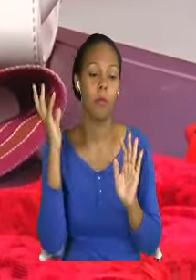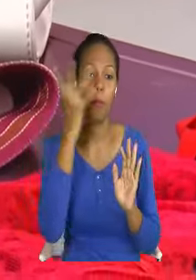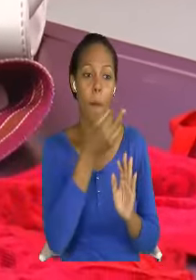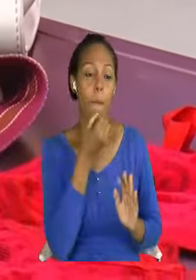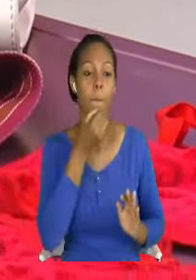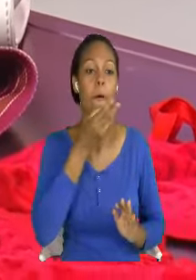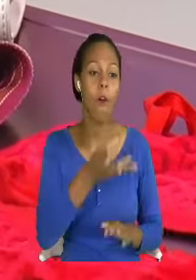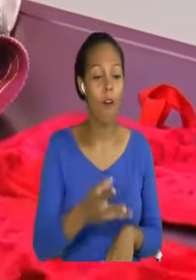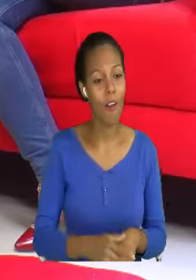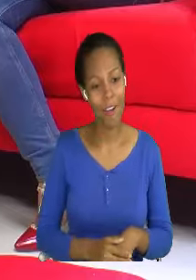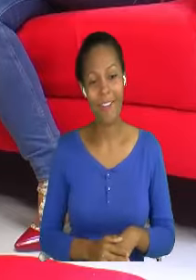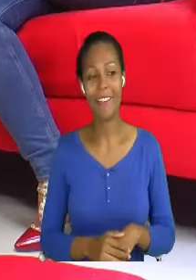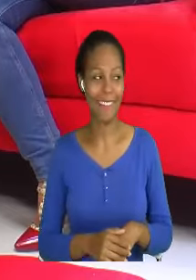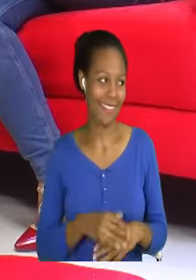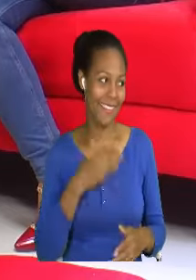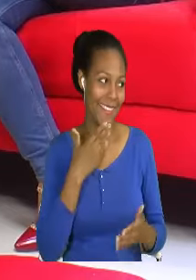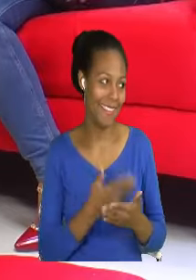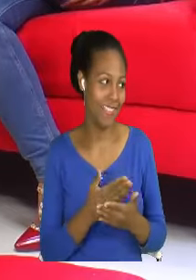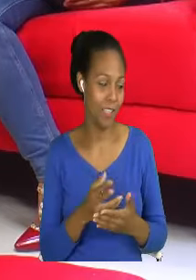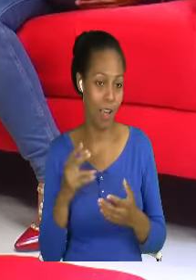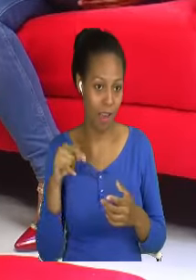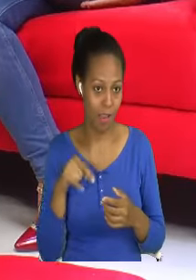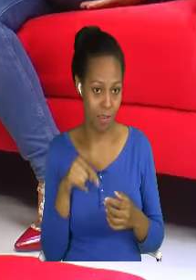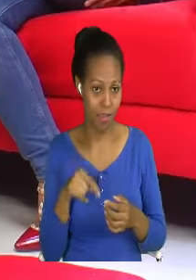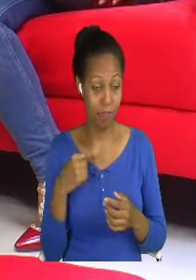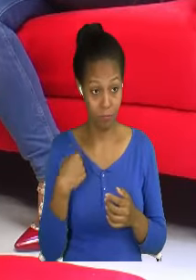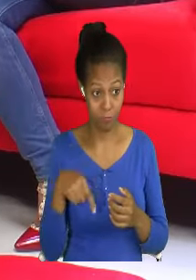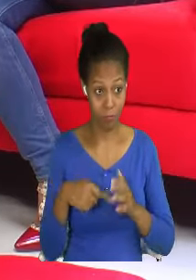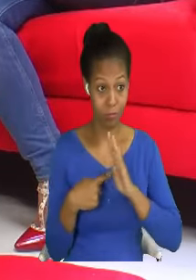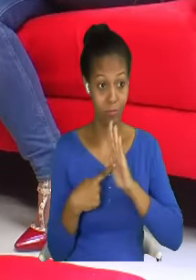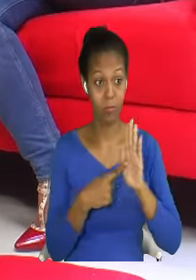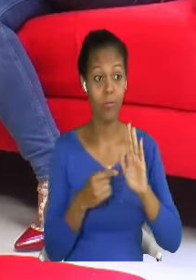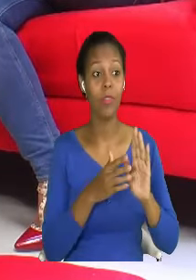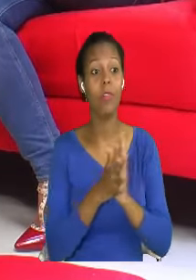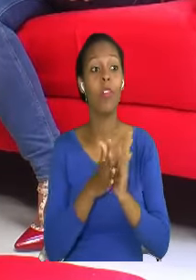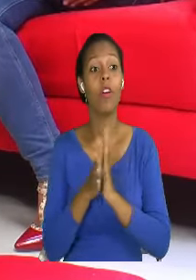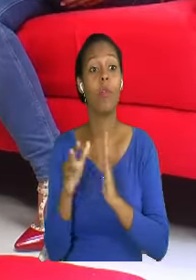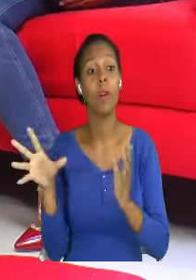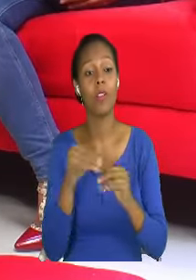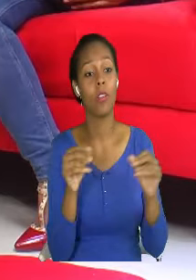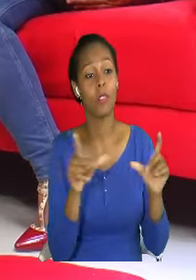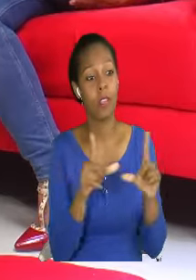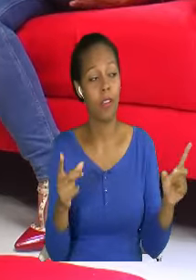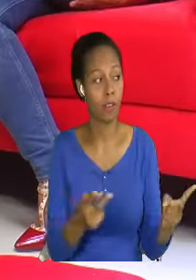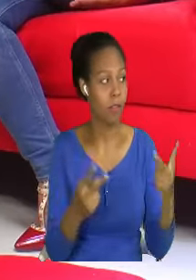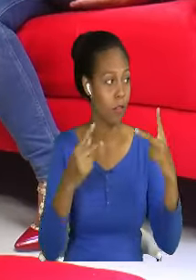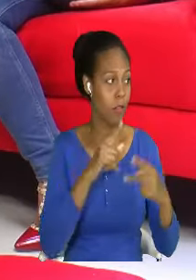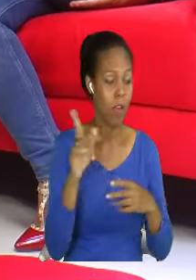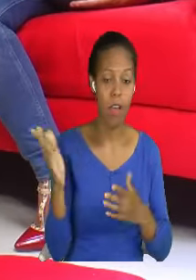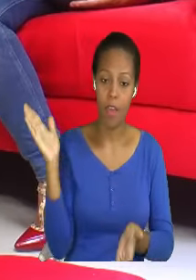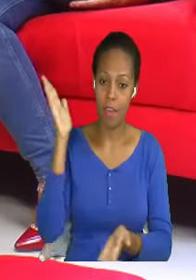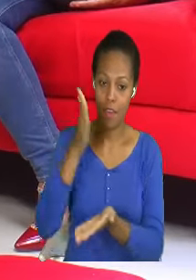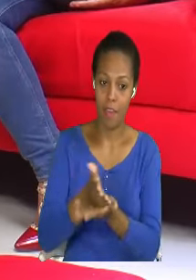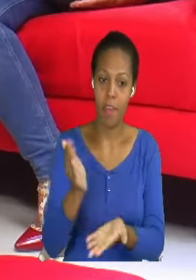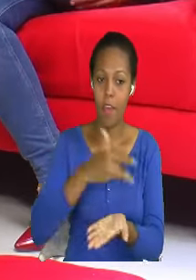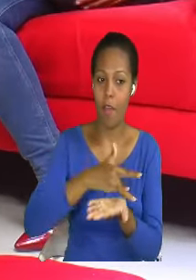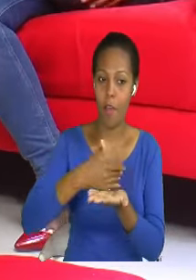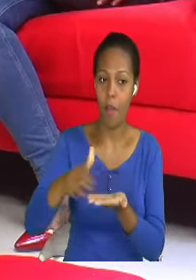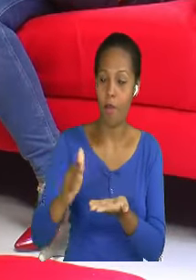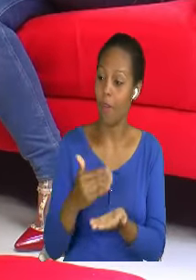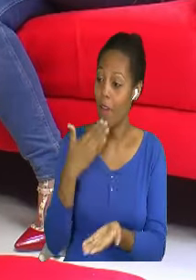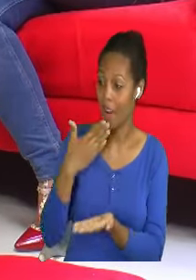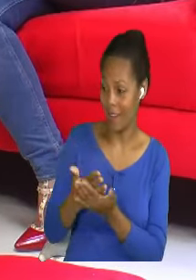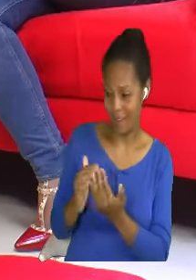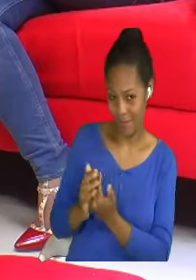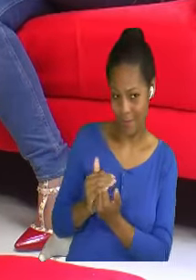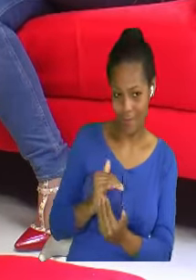impecable, y por supuesto nosotros aquí desde el programa les vamos a estar contando a nuestros televidentes para que puedan comprar en su tienda virtual. Gracias a ti por la invitación. Claro